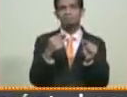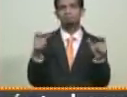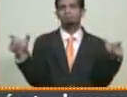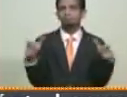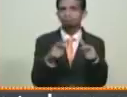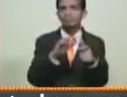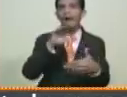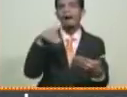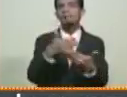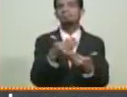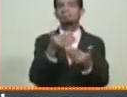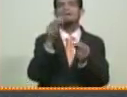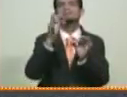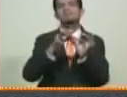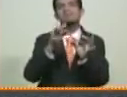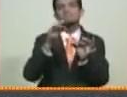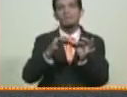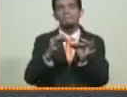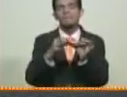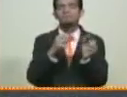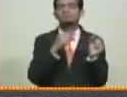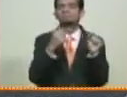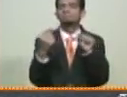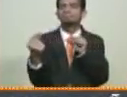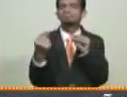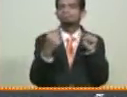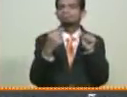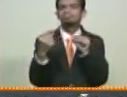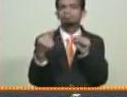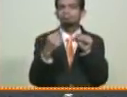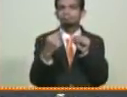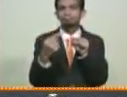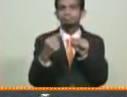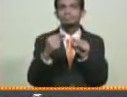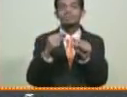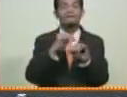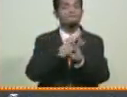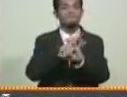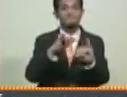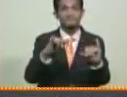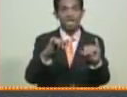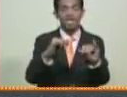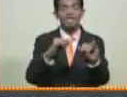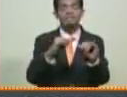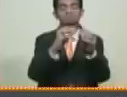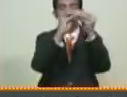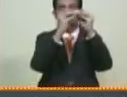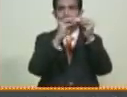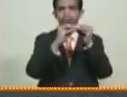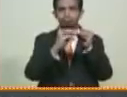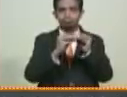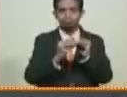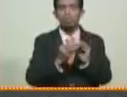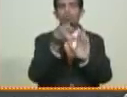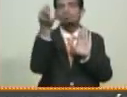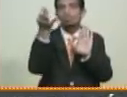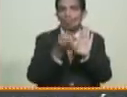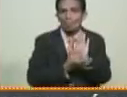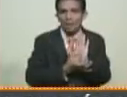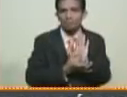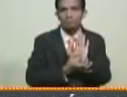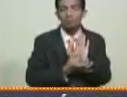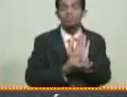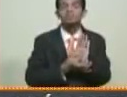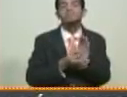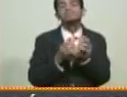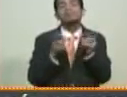septiembre, debatiendo todos los puntos. Se generó un documento. Esperamos que ahora vuelva a ocurrir, que